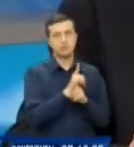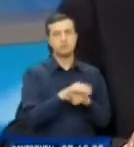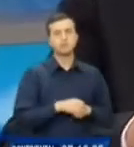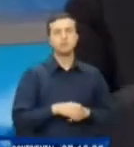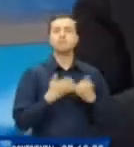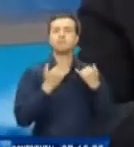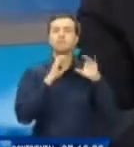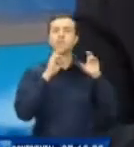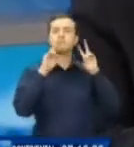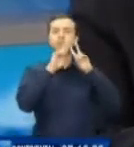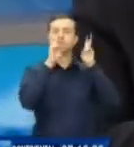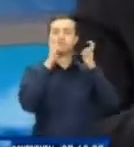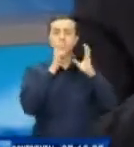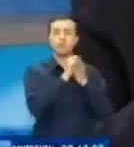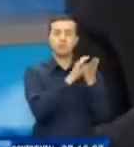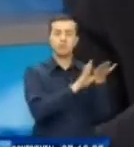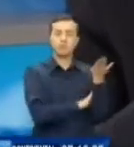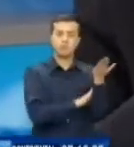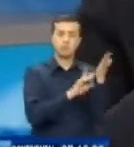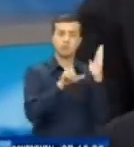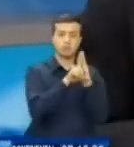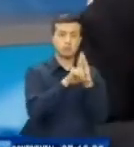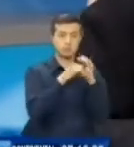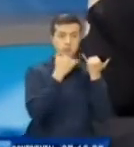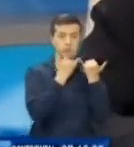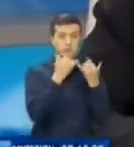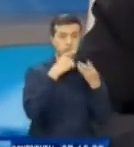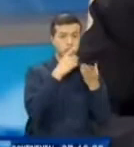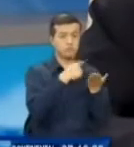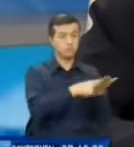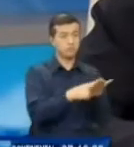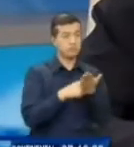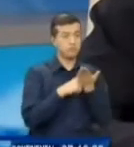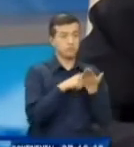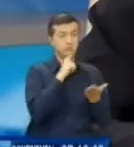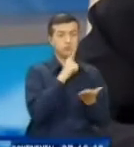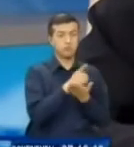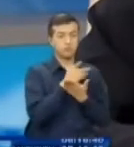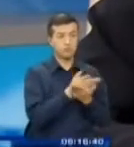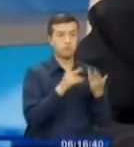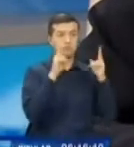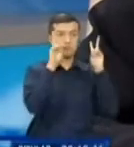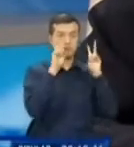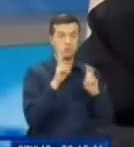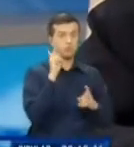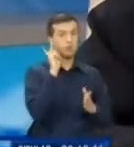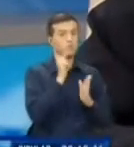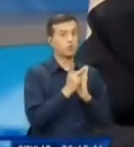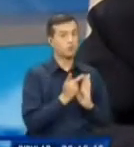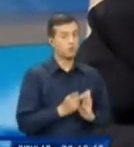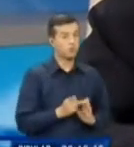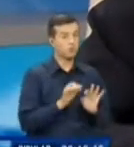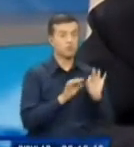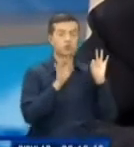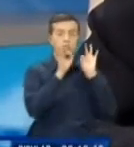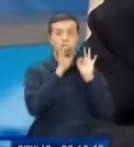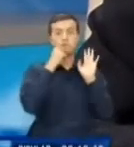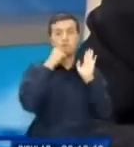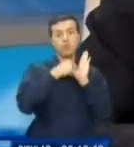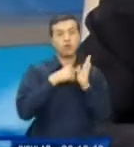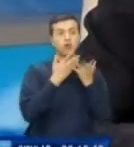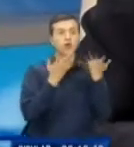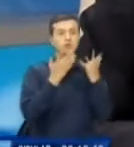entonces sobre este proyecto que se va a debatir el día de hoy y que contiene algunos puntos importantes como la utilidad